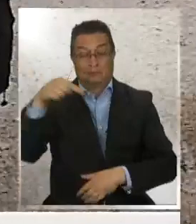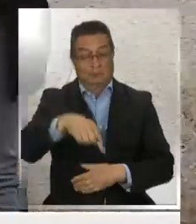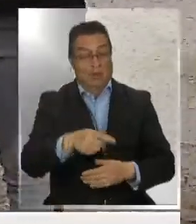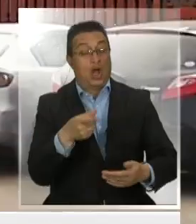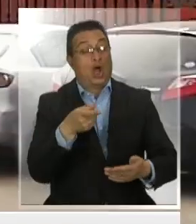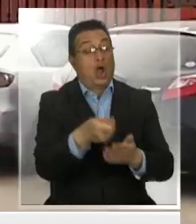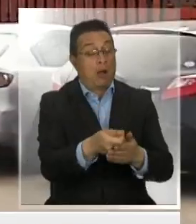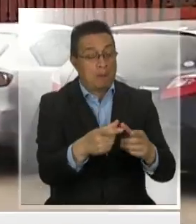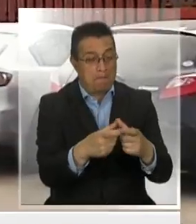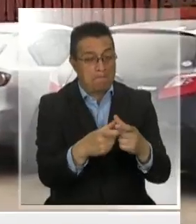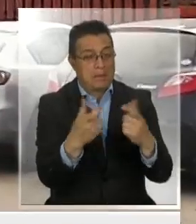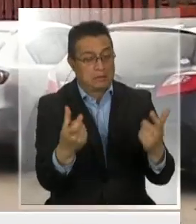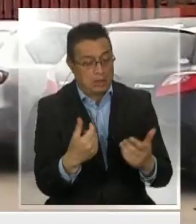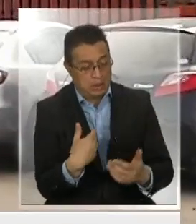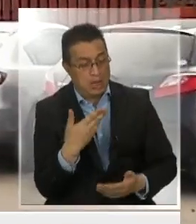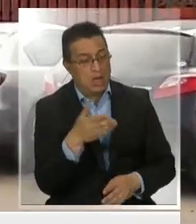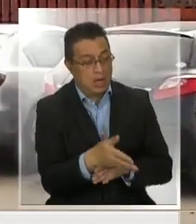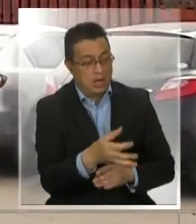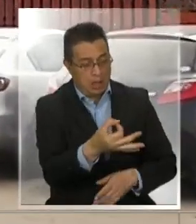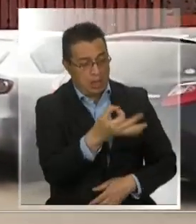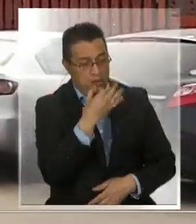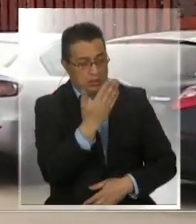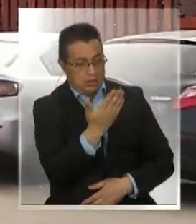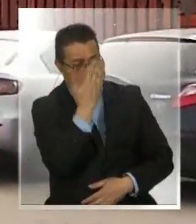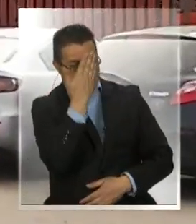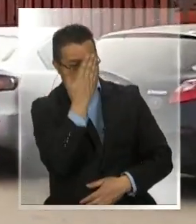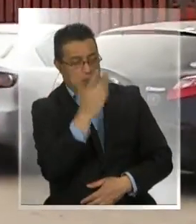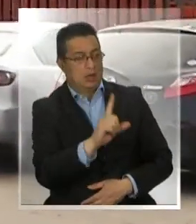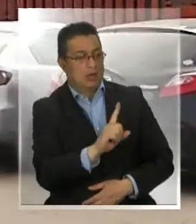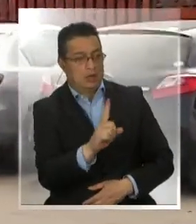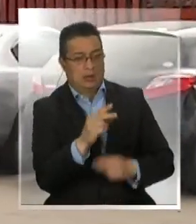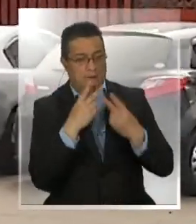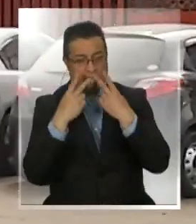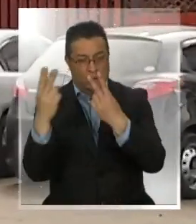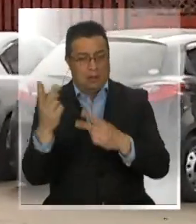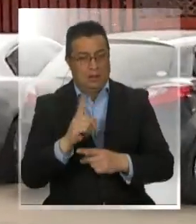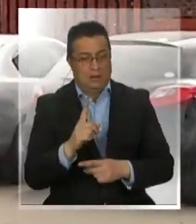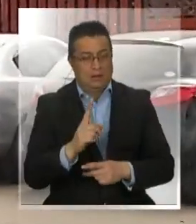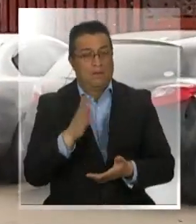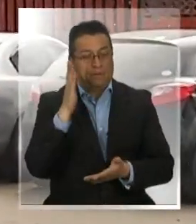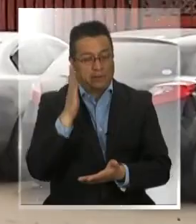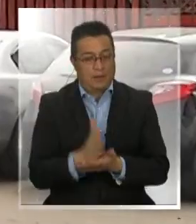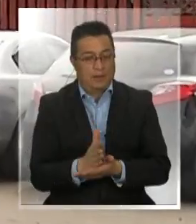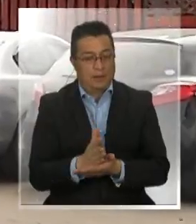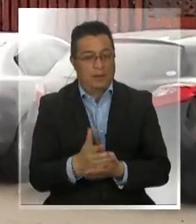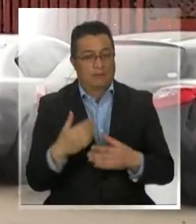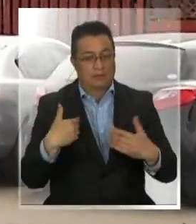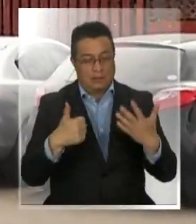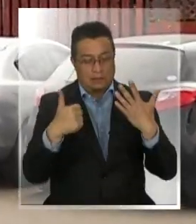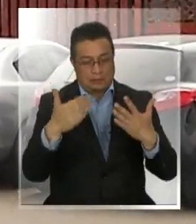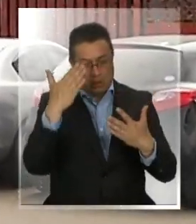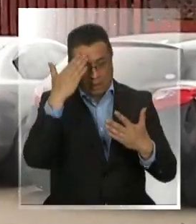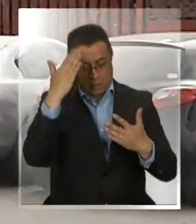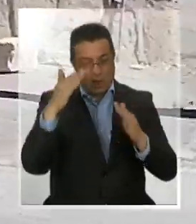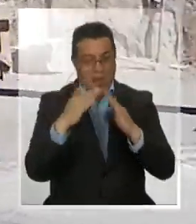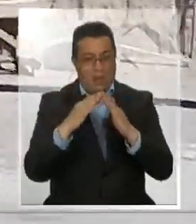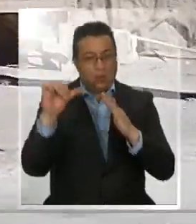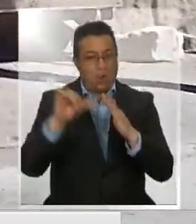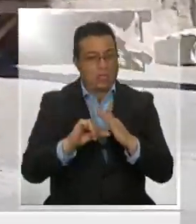comprar pasaje y acá nos dicen que no podemos viajar si no tenemos los 6 días de